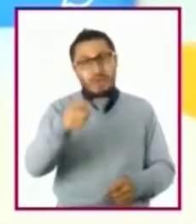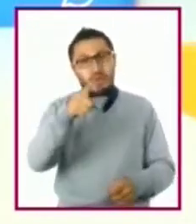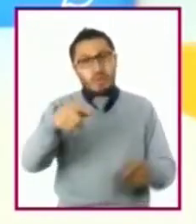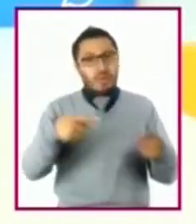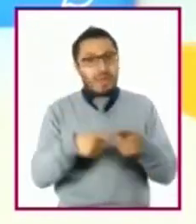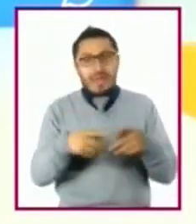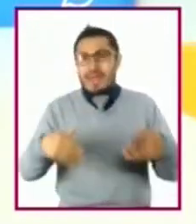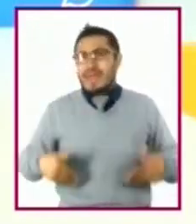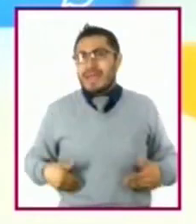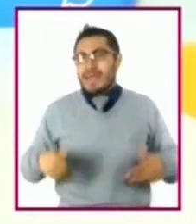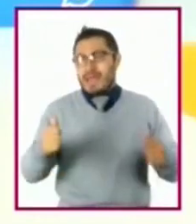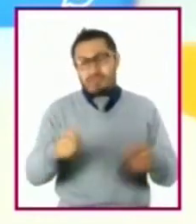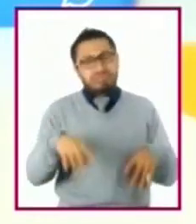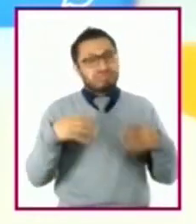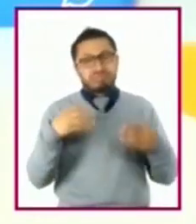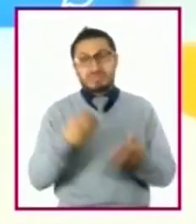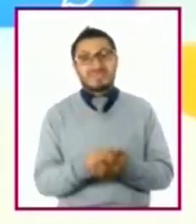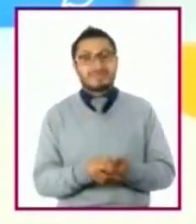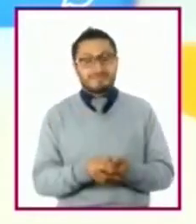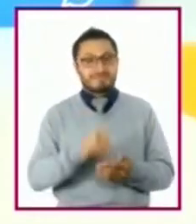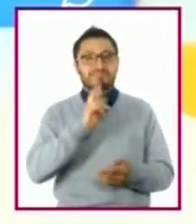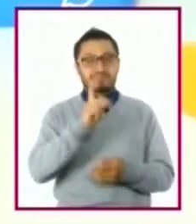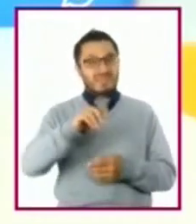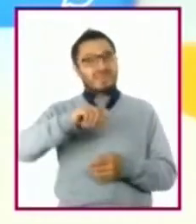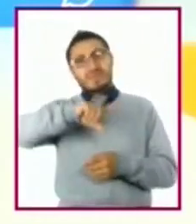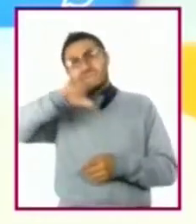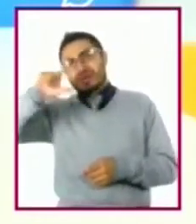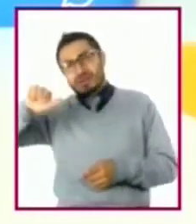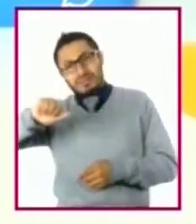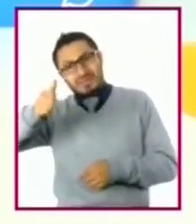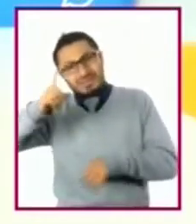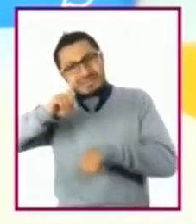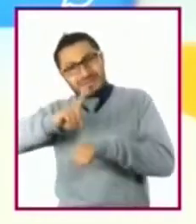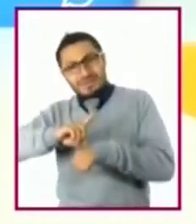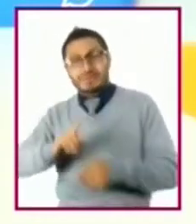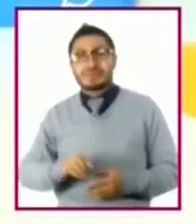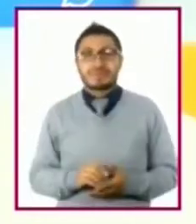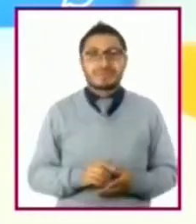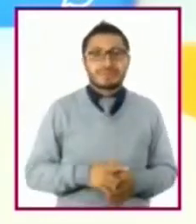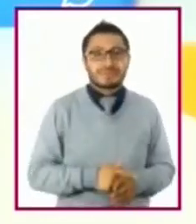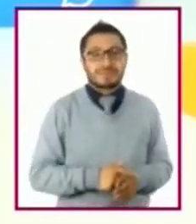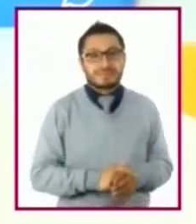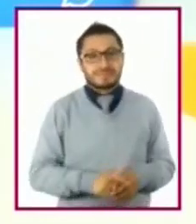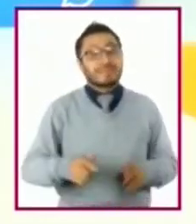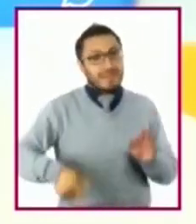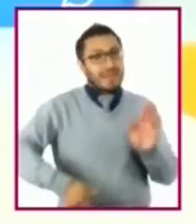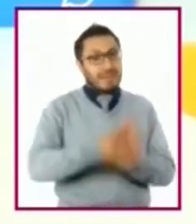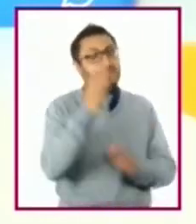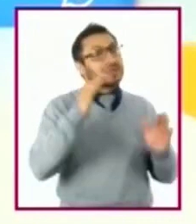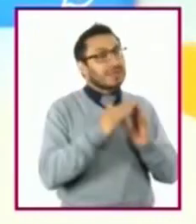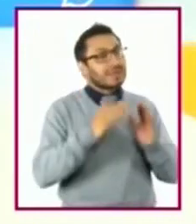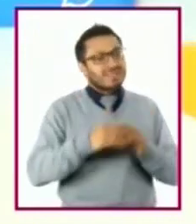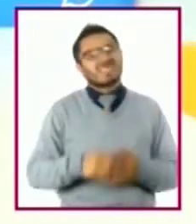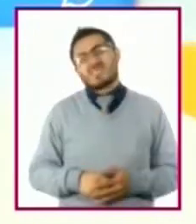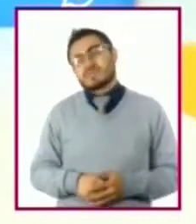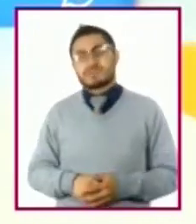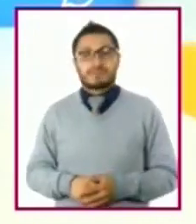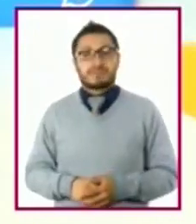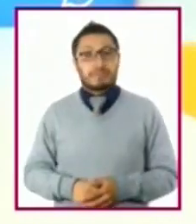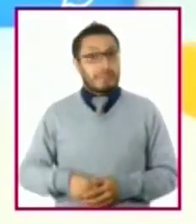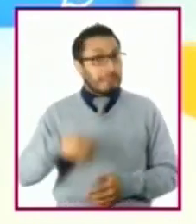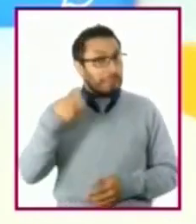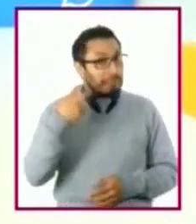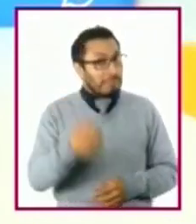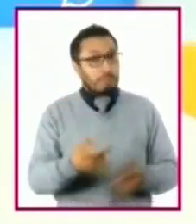dices que mejor otro día y te vas a casa. Al igual que el caso que te acabo de narrar, todos los